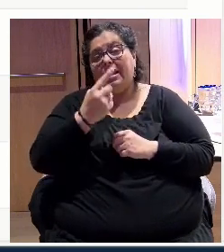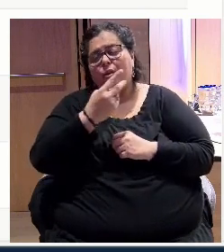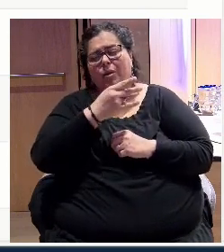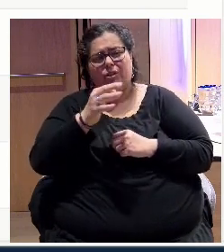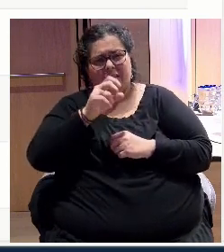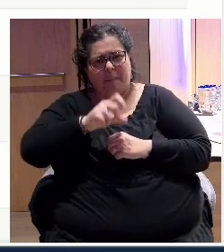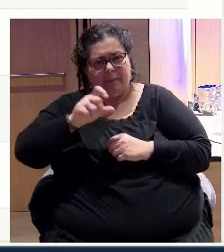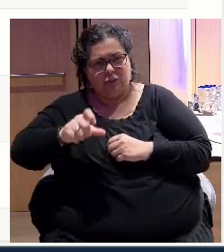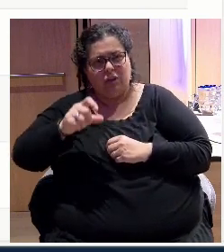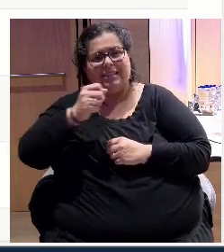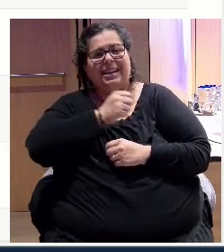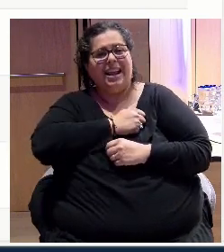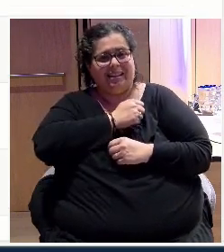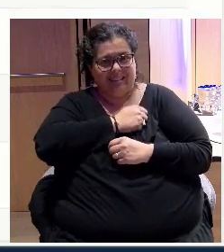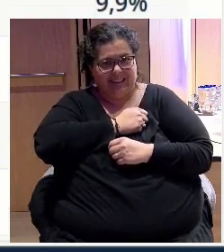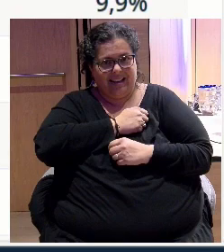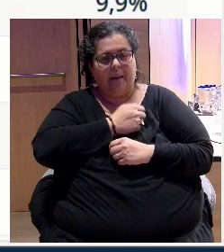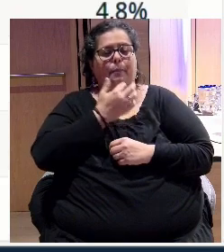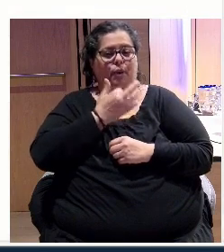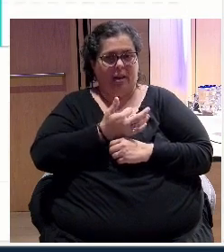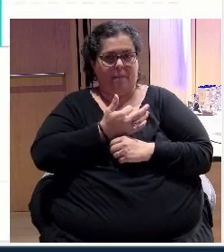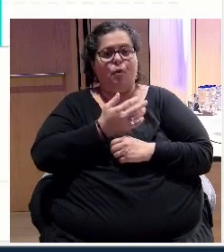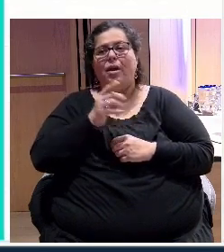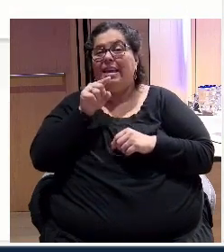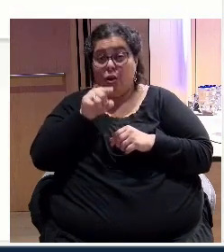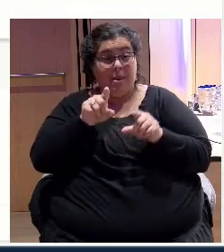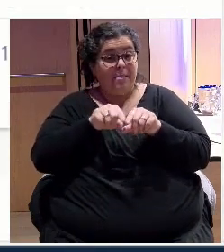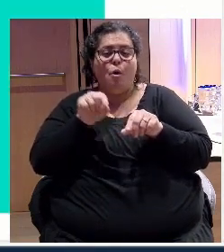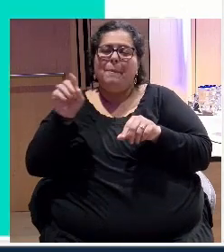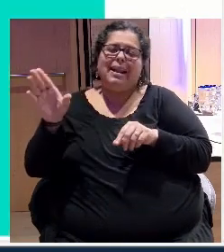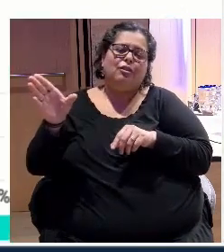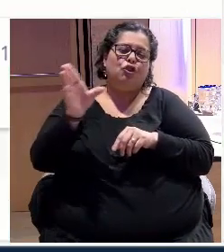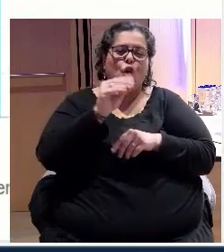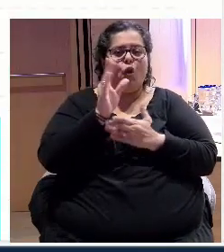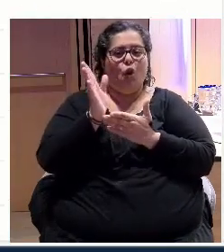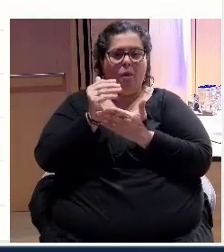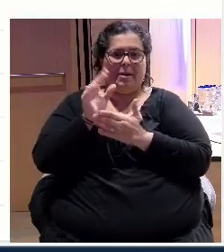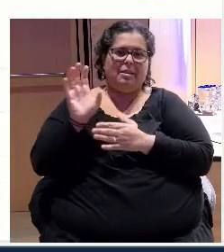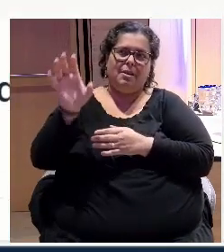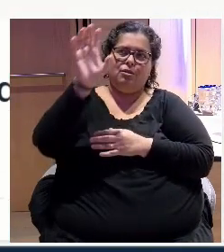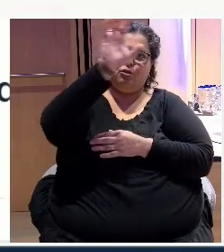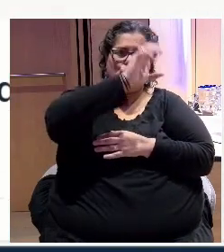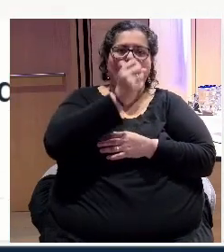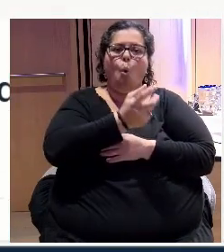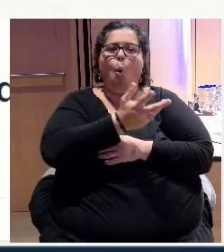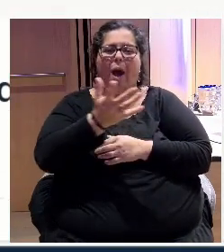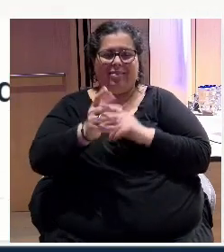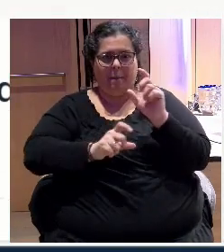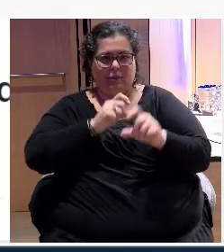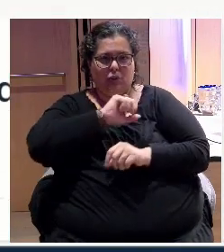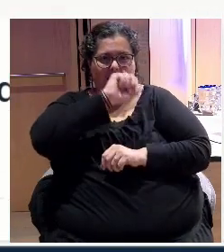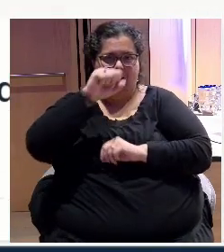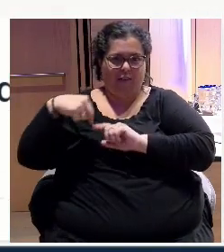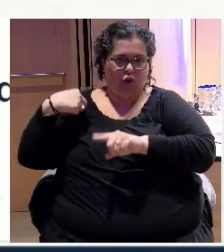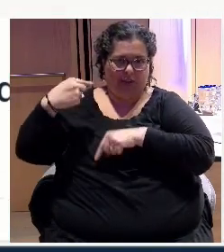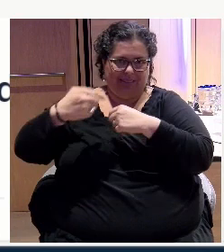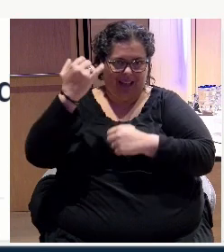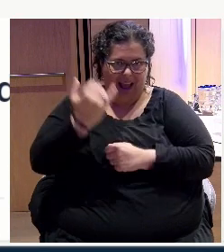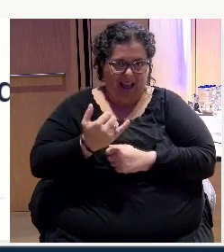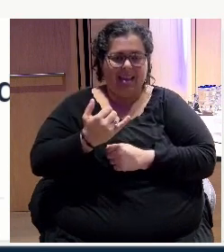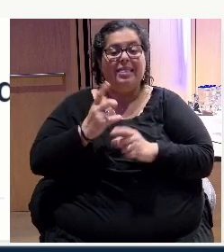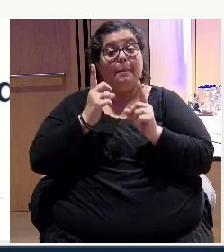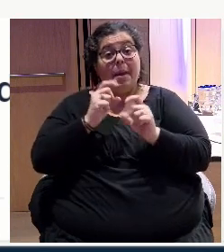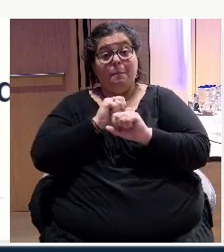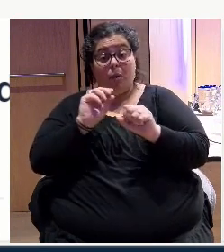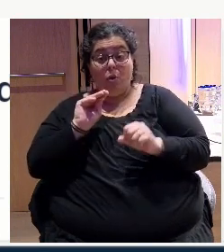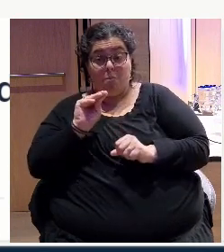Artigas y así tenemos para todos los departamentos. Y una de las cosas importantes que tiene este observatorio es que yo puedo poner aquí,